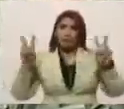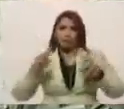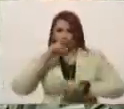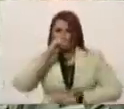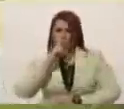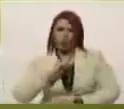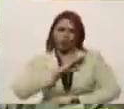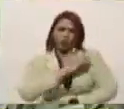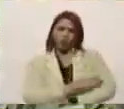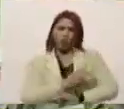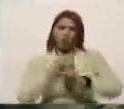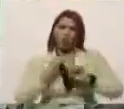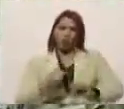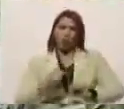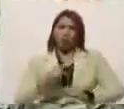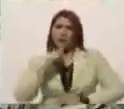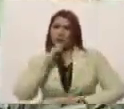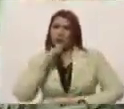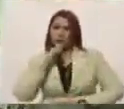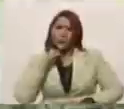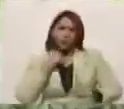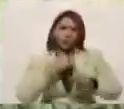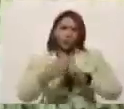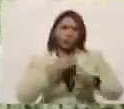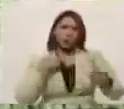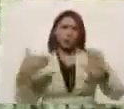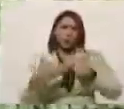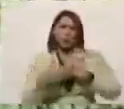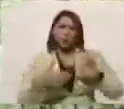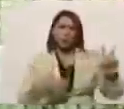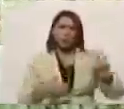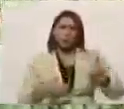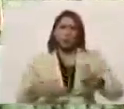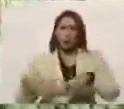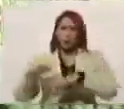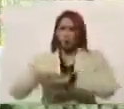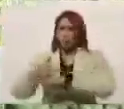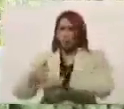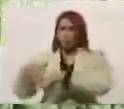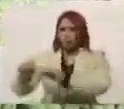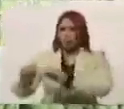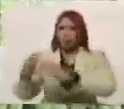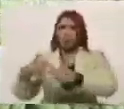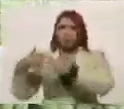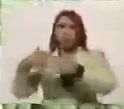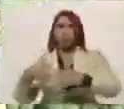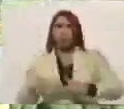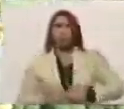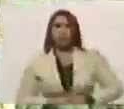años duros y crudos de agresiones del imperio norteamericano.